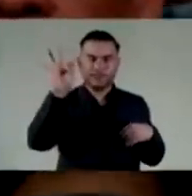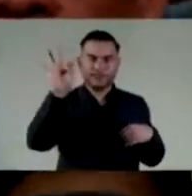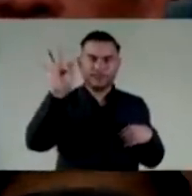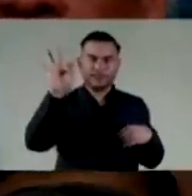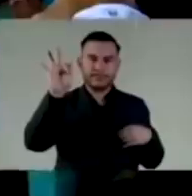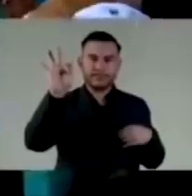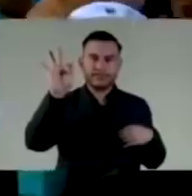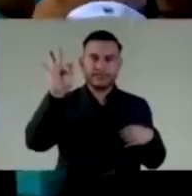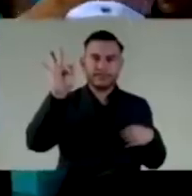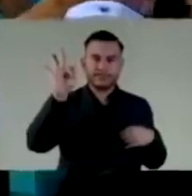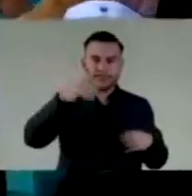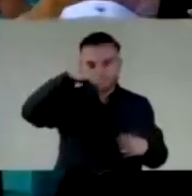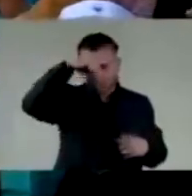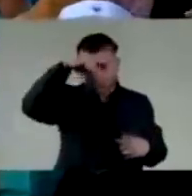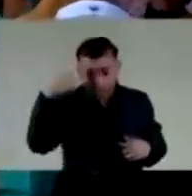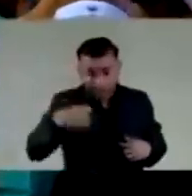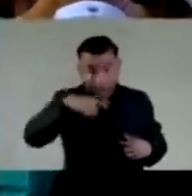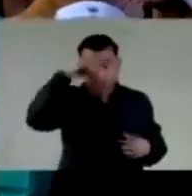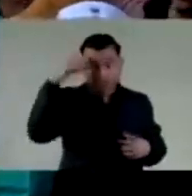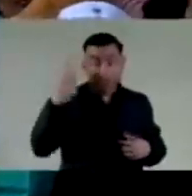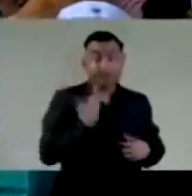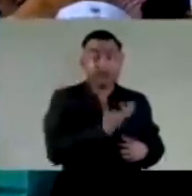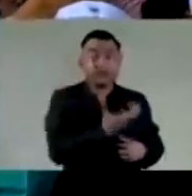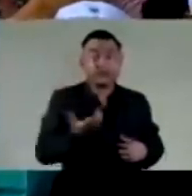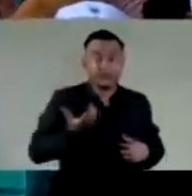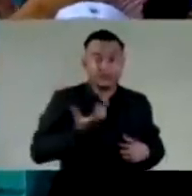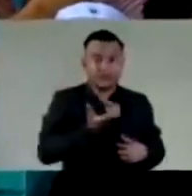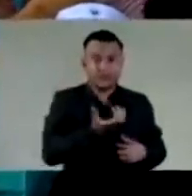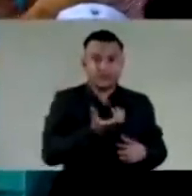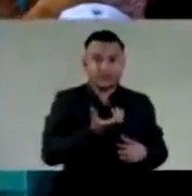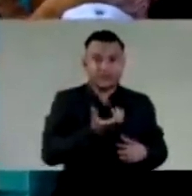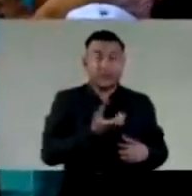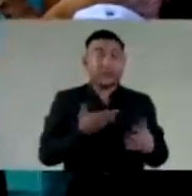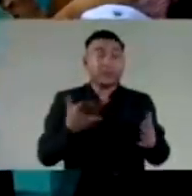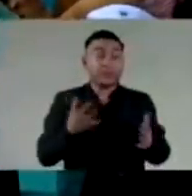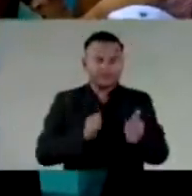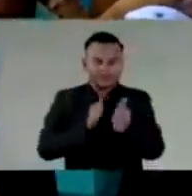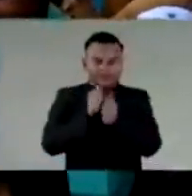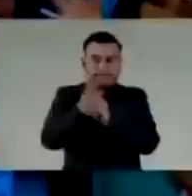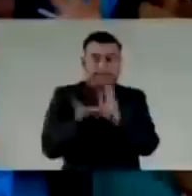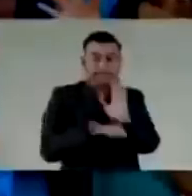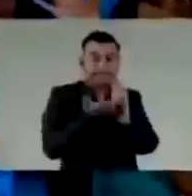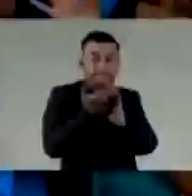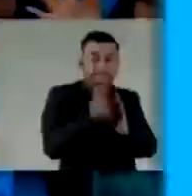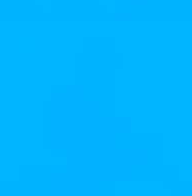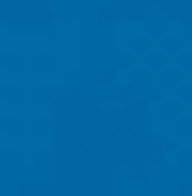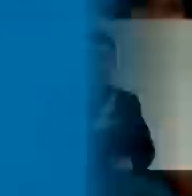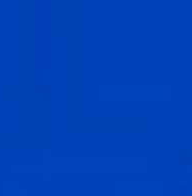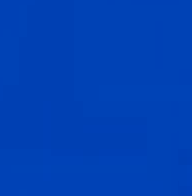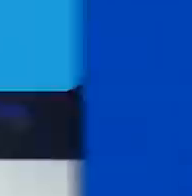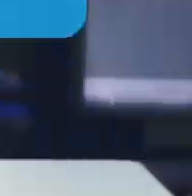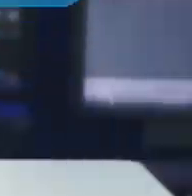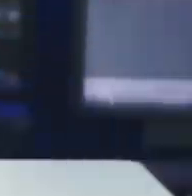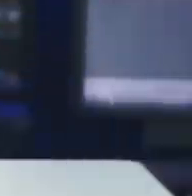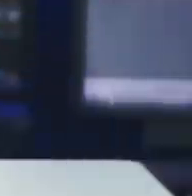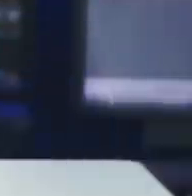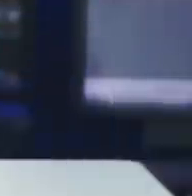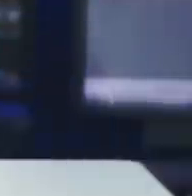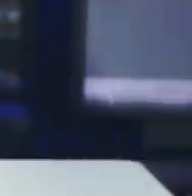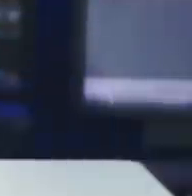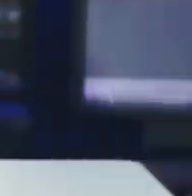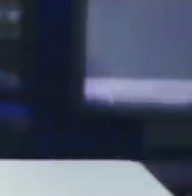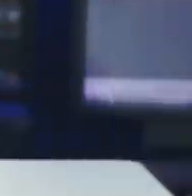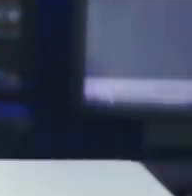de los salvadoreños que lo siguieron desde otros lugares. El mensaje de juramento era sacar adelante El Salvador entre todos. Según la agenda